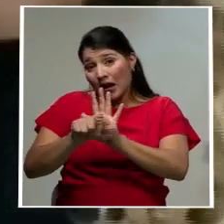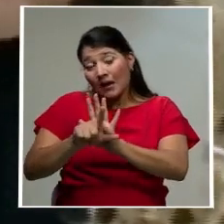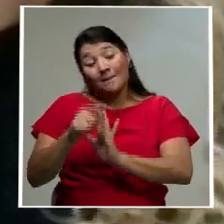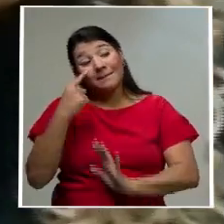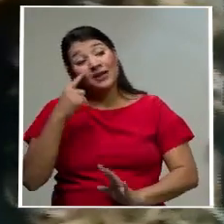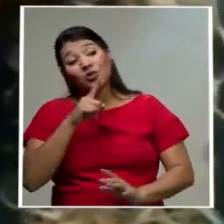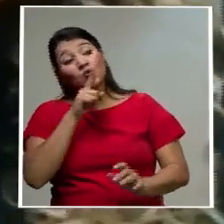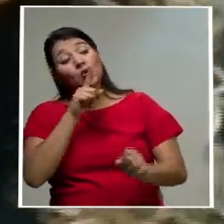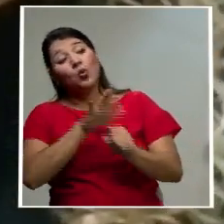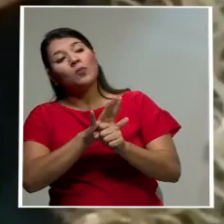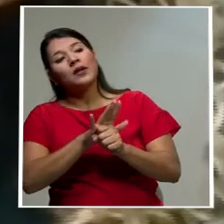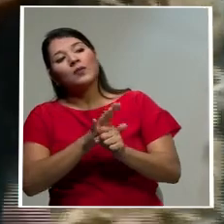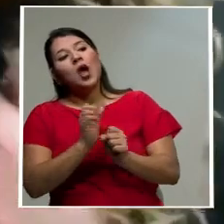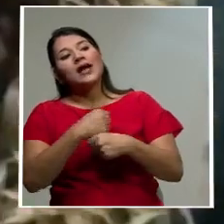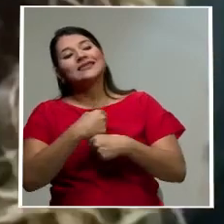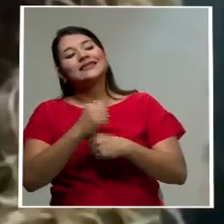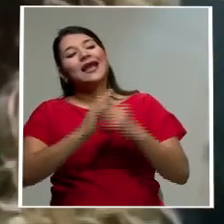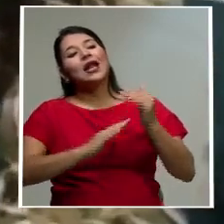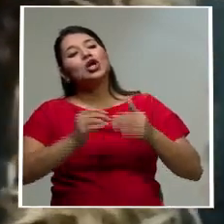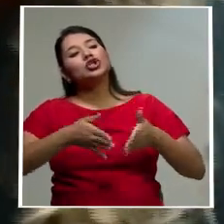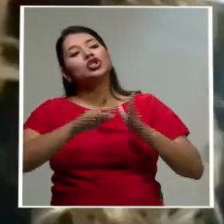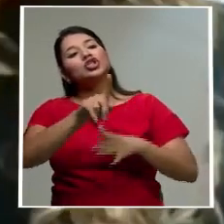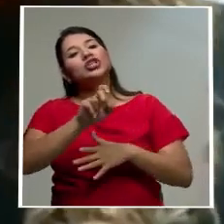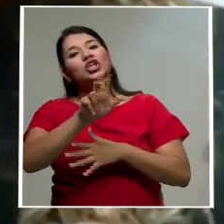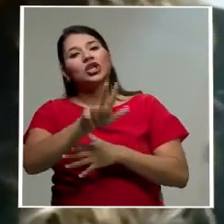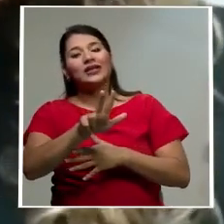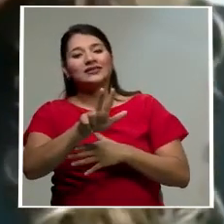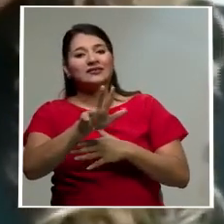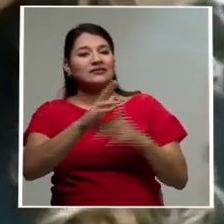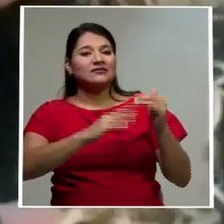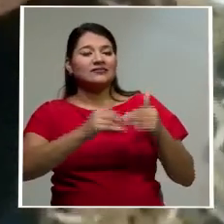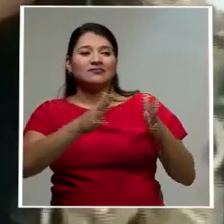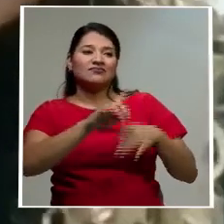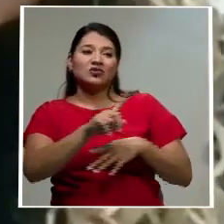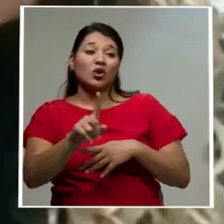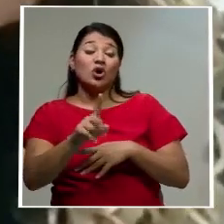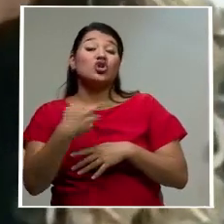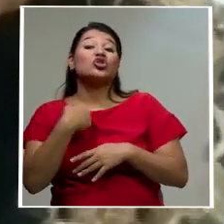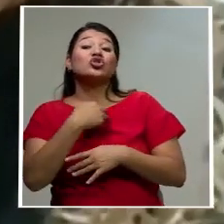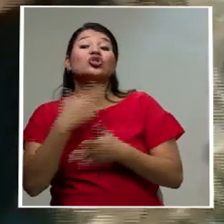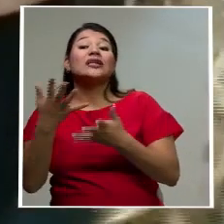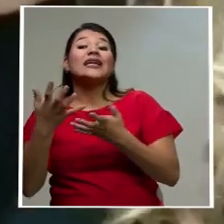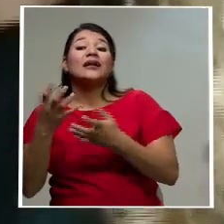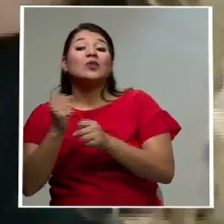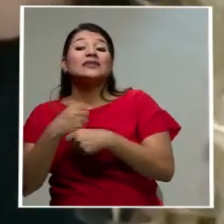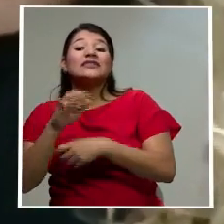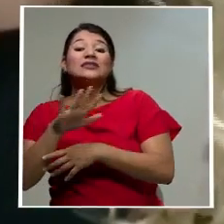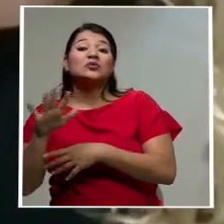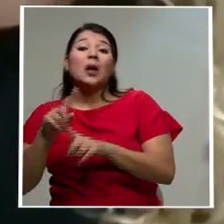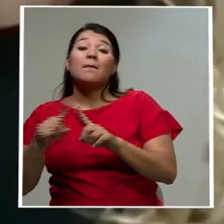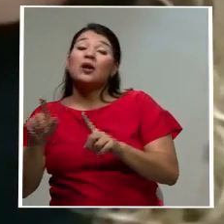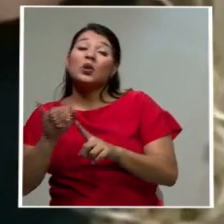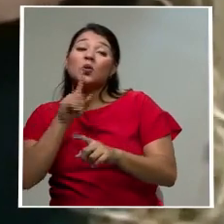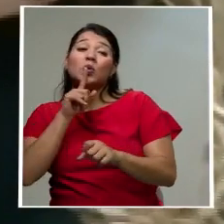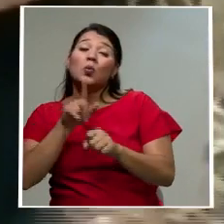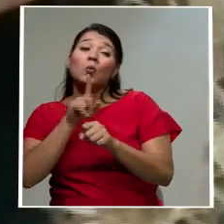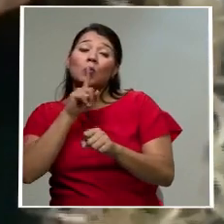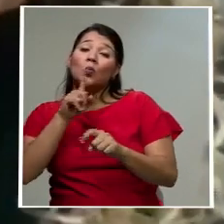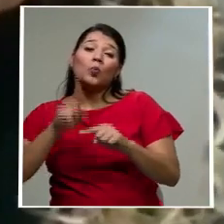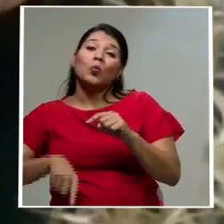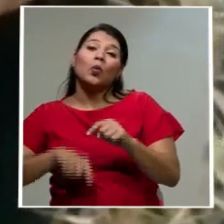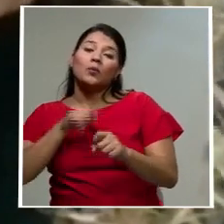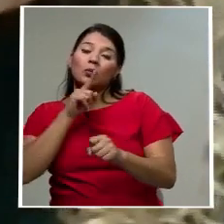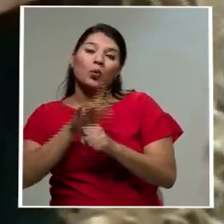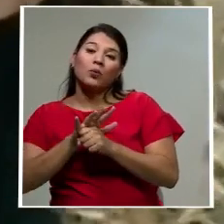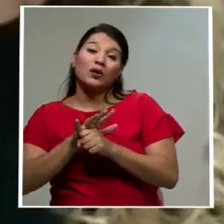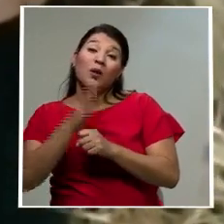objetivo de 103 centros, sino que íbamos a entregar 55, pero tampoco los vamos a poder entregar porque hay